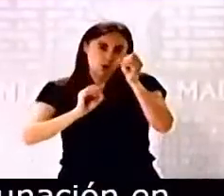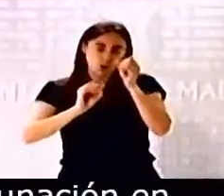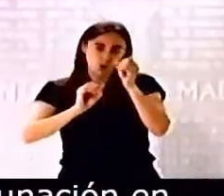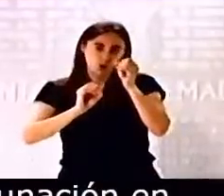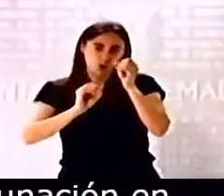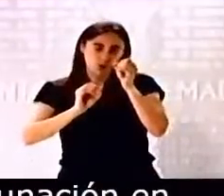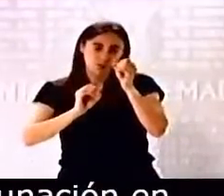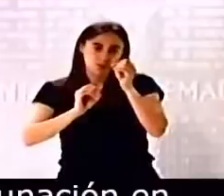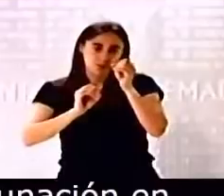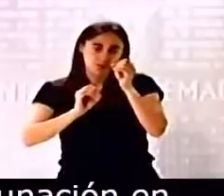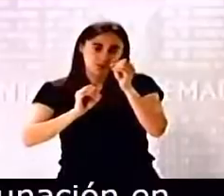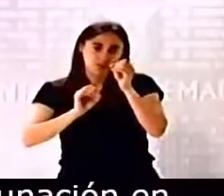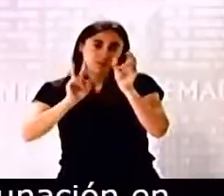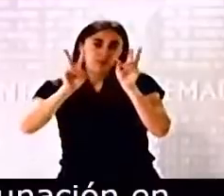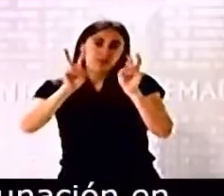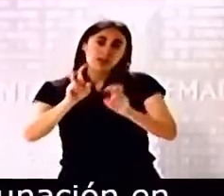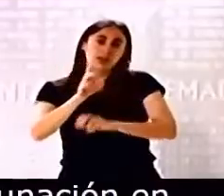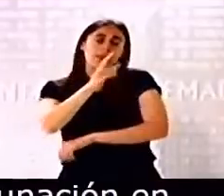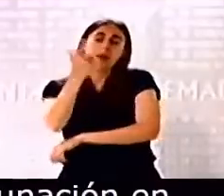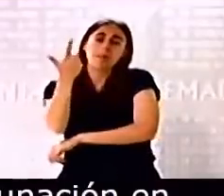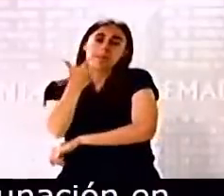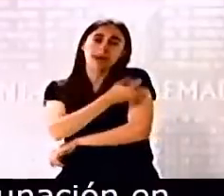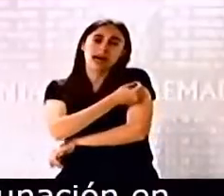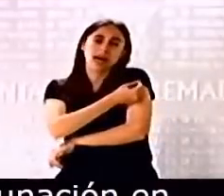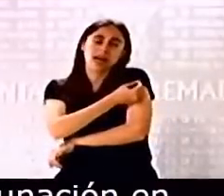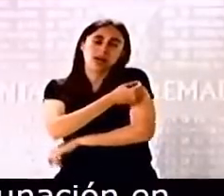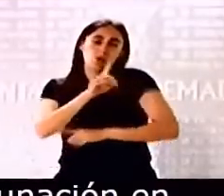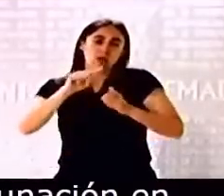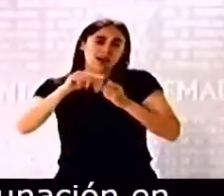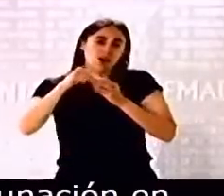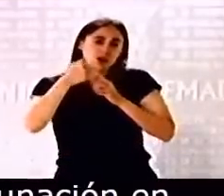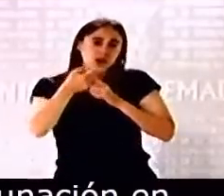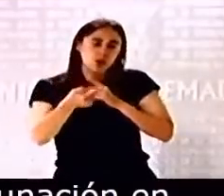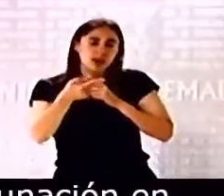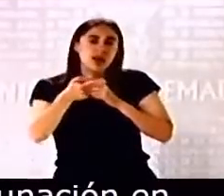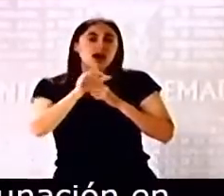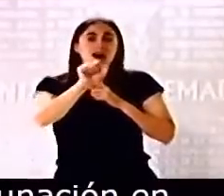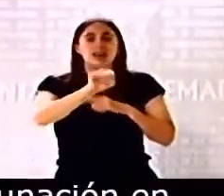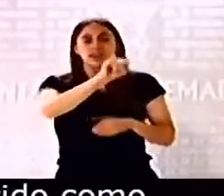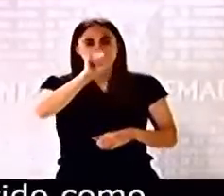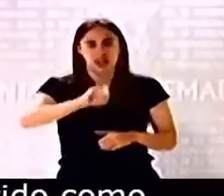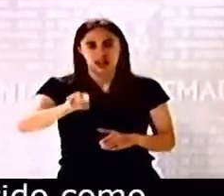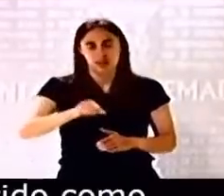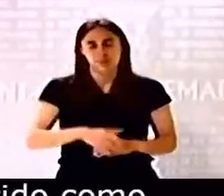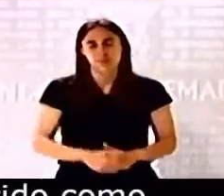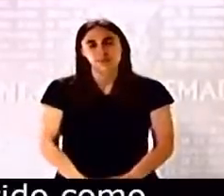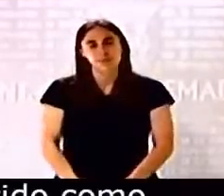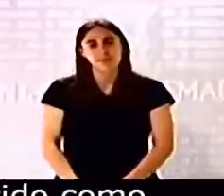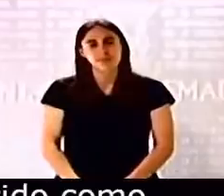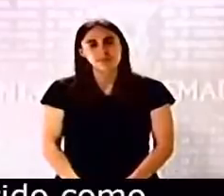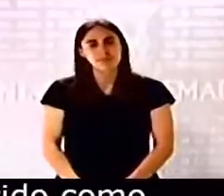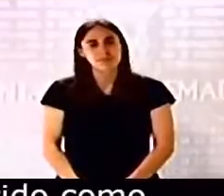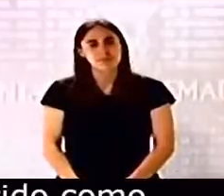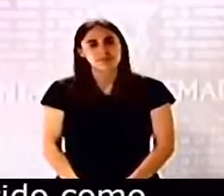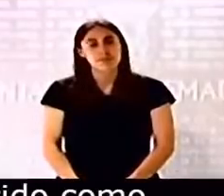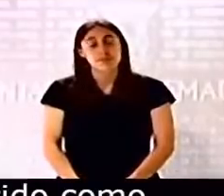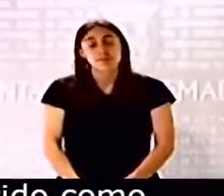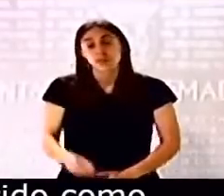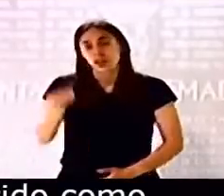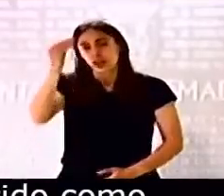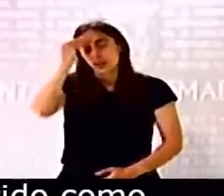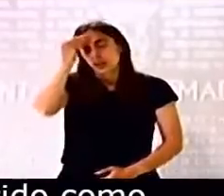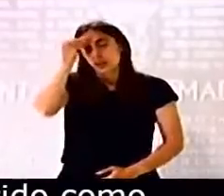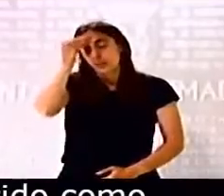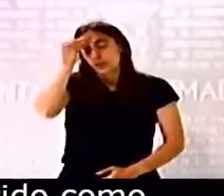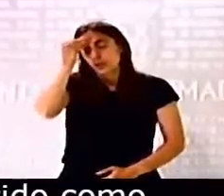eventos trombóticos que habían aparecido como consecuencia de la vacuna de AstraZeneca. Creo que son cifras